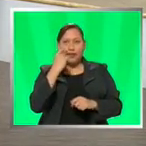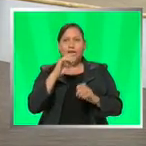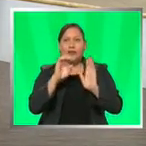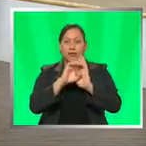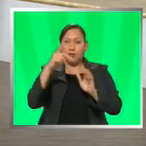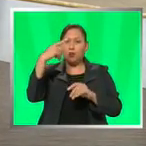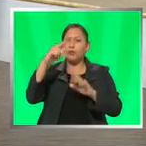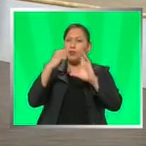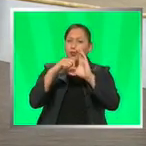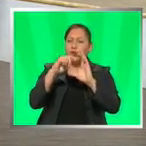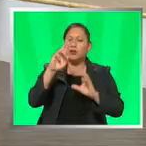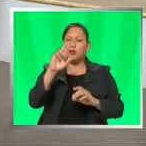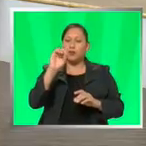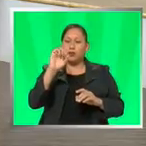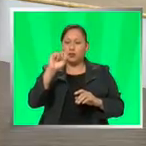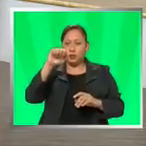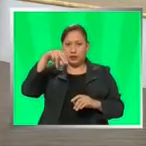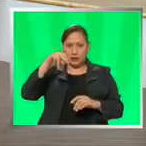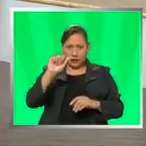¿Tu Twitter, Rosana?